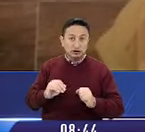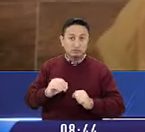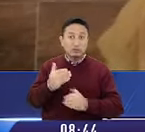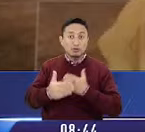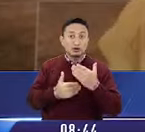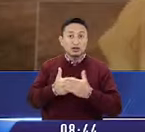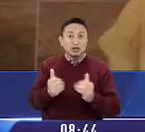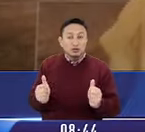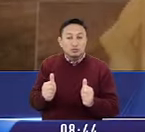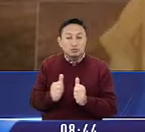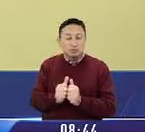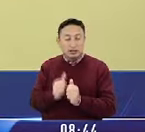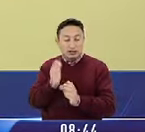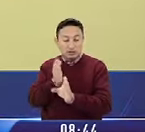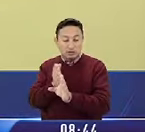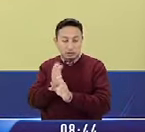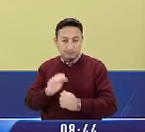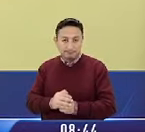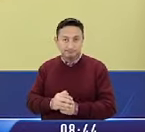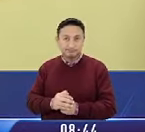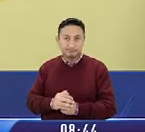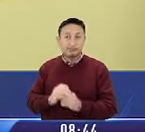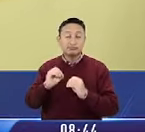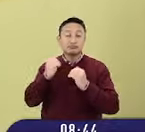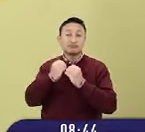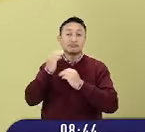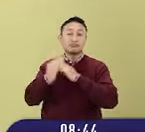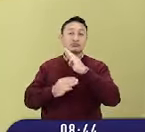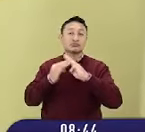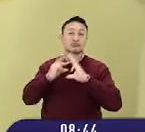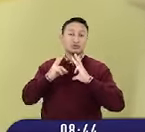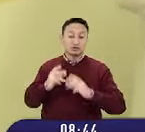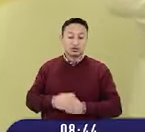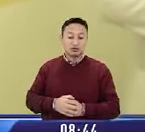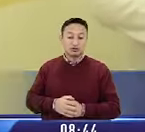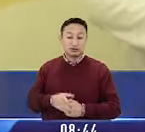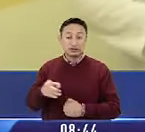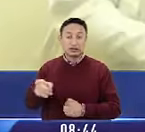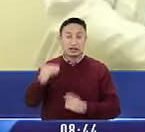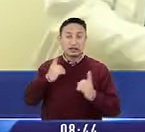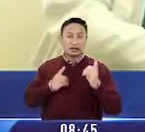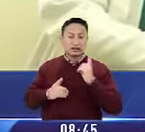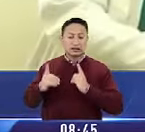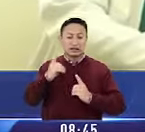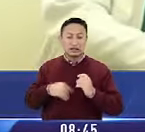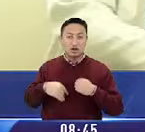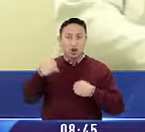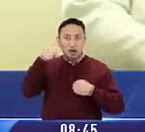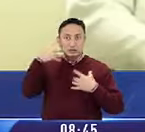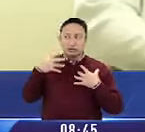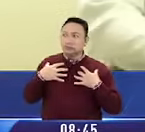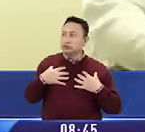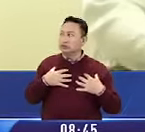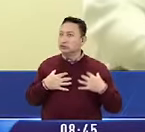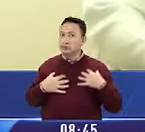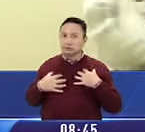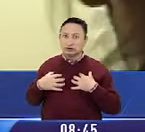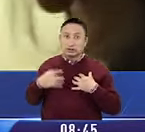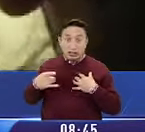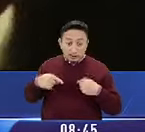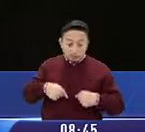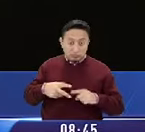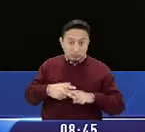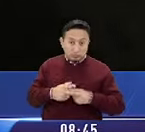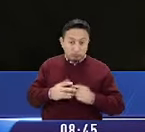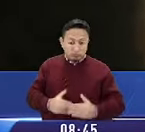de acompañamiento psicológico. Según la Organización Mundial de la Salud, la depresión y la ansiedad son problemas mentales presentes en el embarazo,